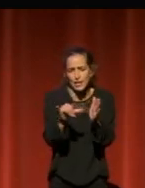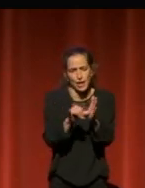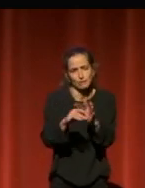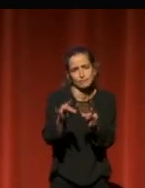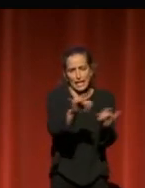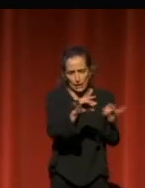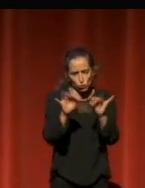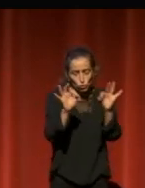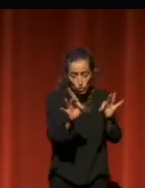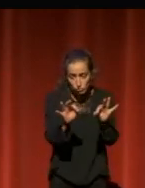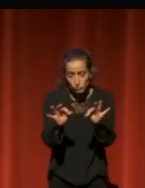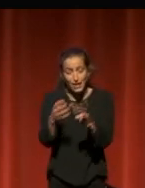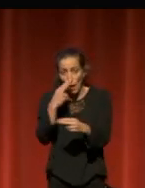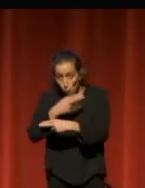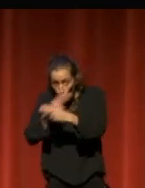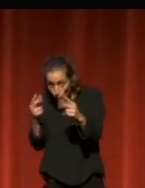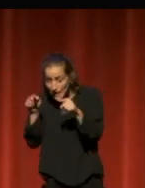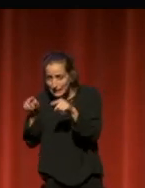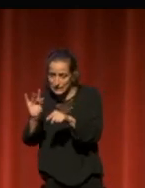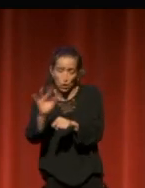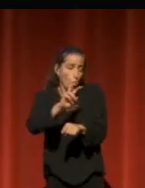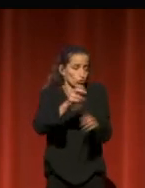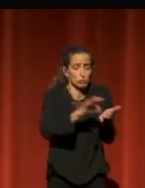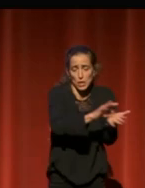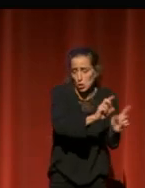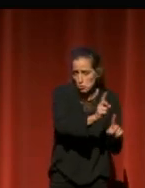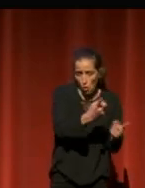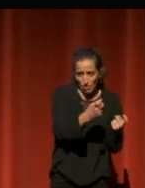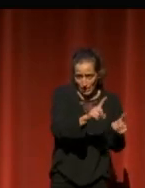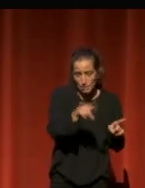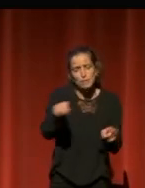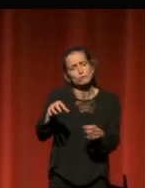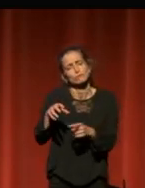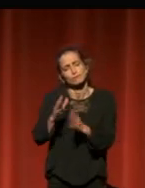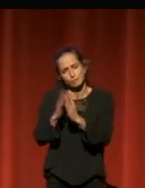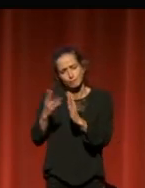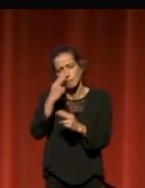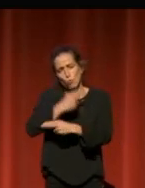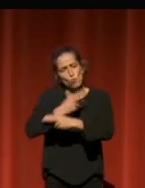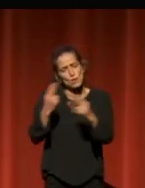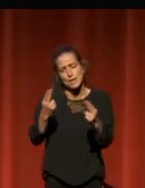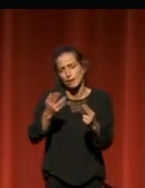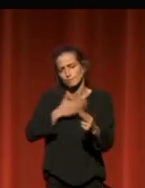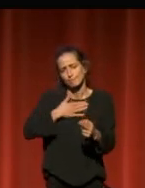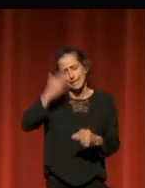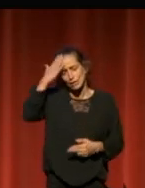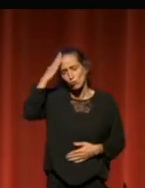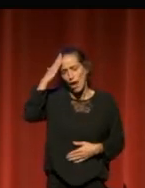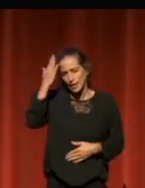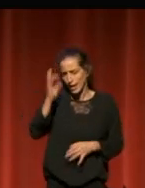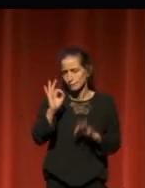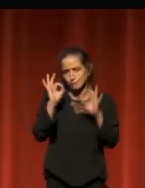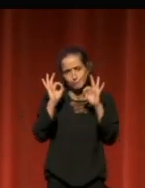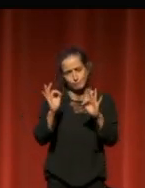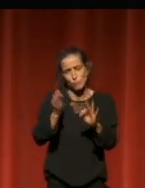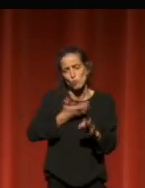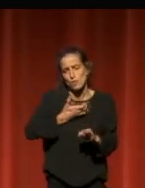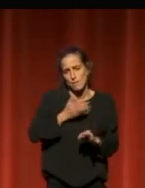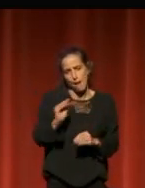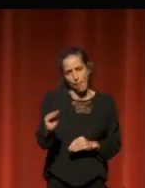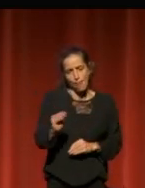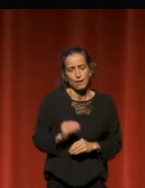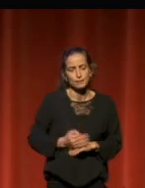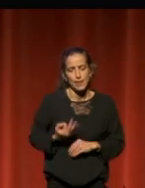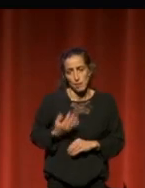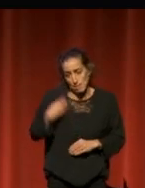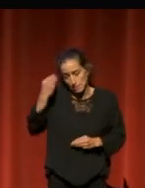quizá no, pero la biblioteca pública sí. Y tiene que ser de titularidad municipal. Eso no quiere decir que desde